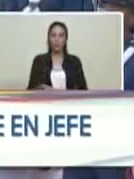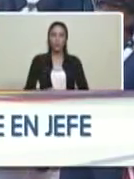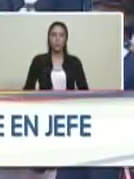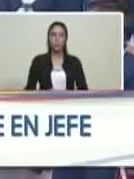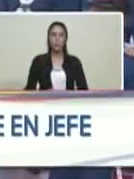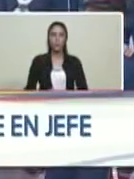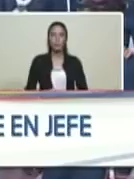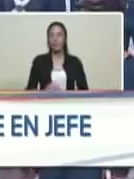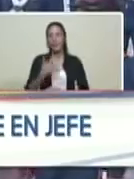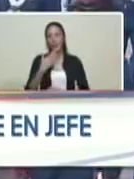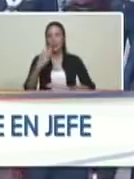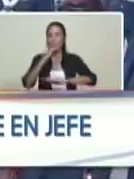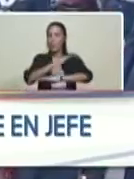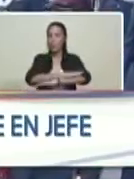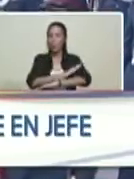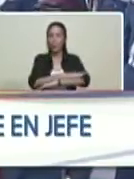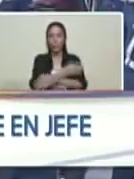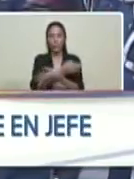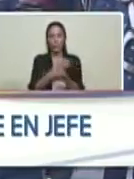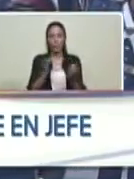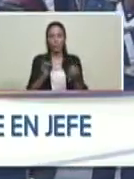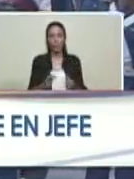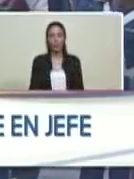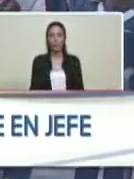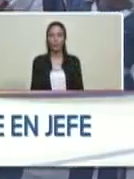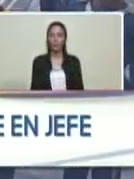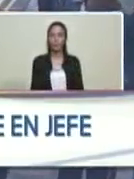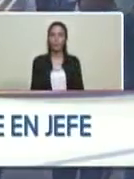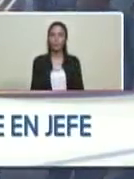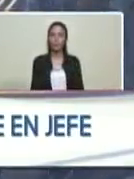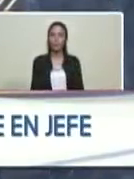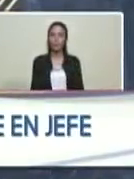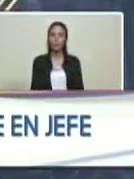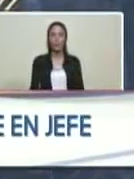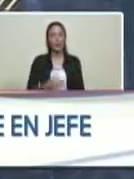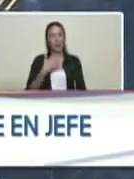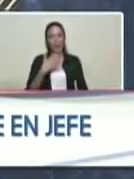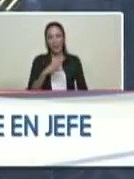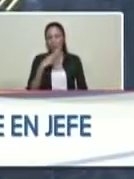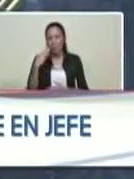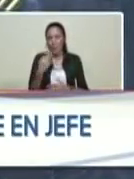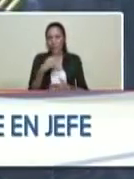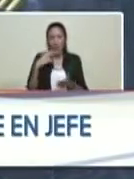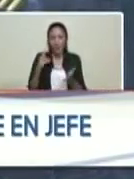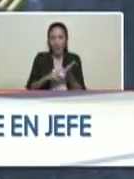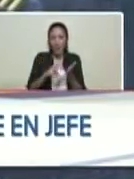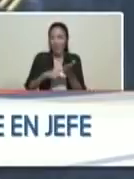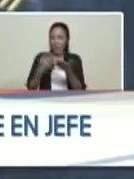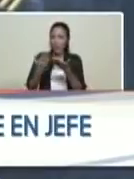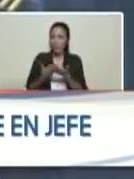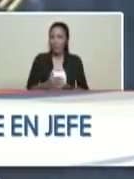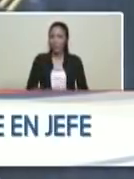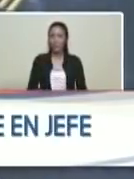tanta disciplina gracias por tanta verdad que me dicen